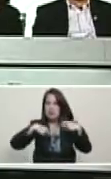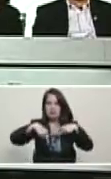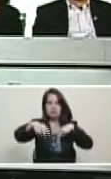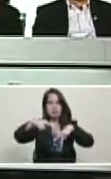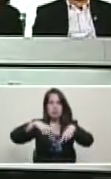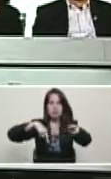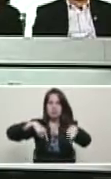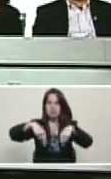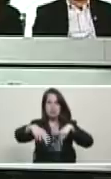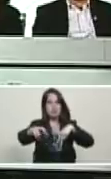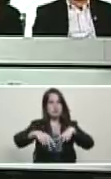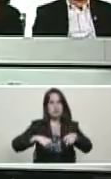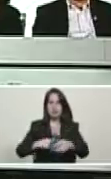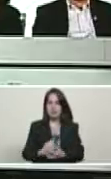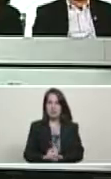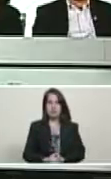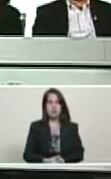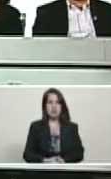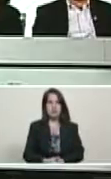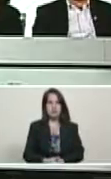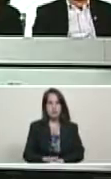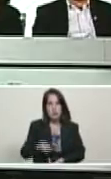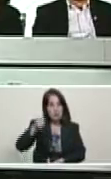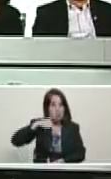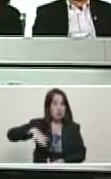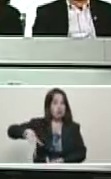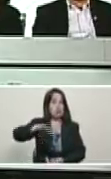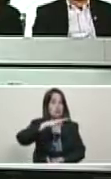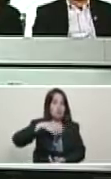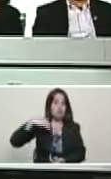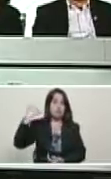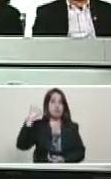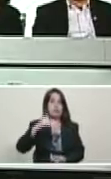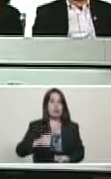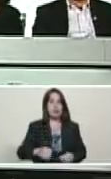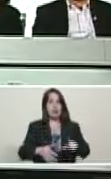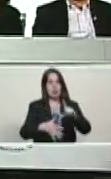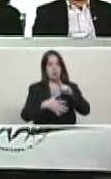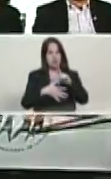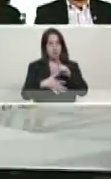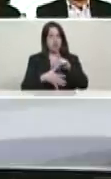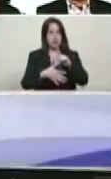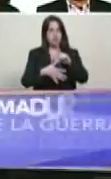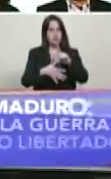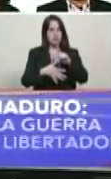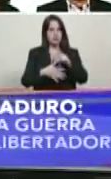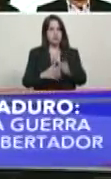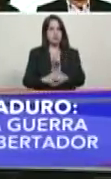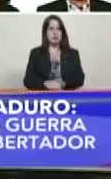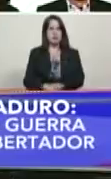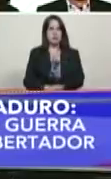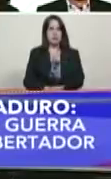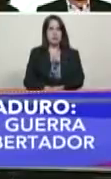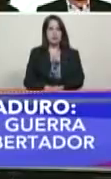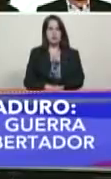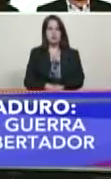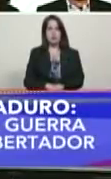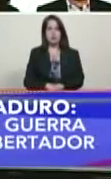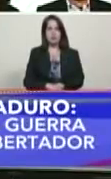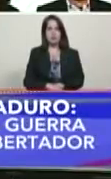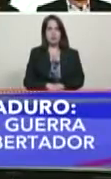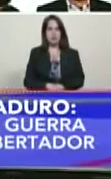de mayor intercambio de pueblos que existe en toda américa latina no hay otra es esa que ustedes ven ahí